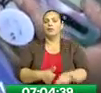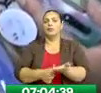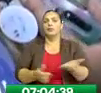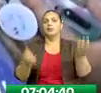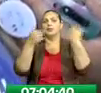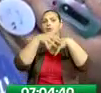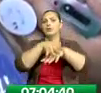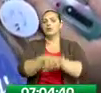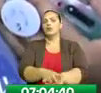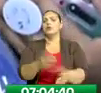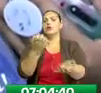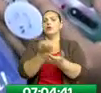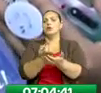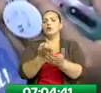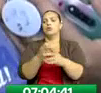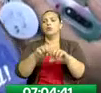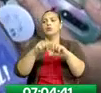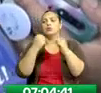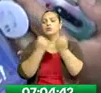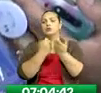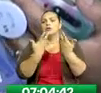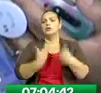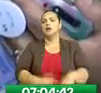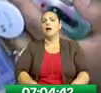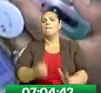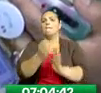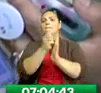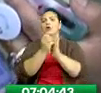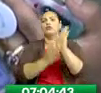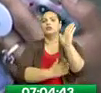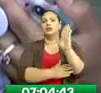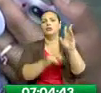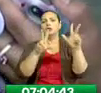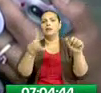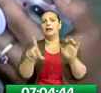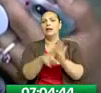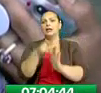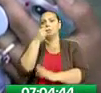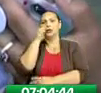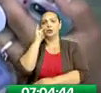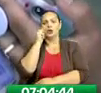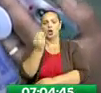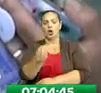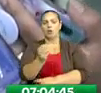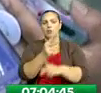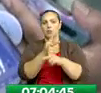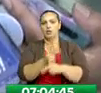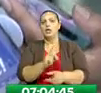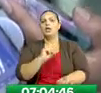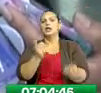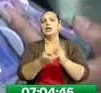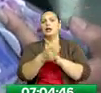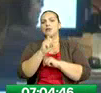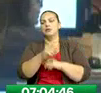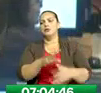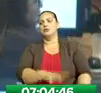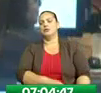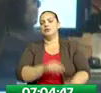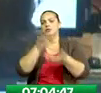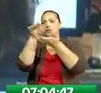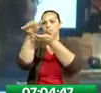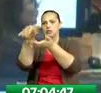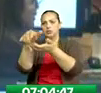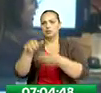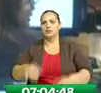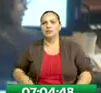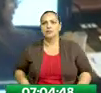Social serán incorporados ya en la medida de que vayamos debatiendo los diferentes temas sobre niñez y adolescencia. La idea es que el informe para